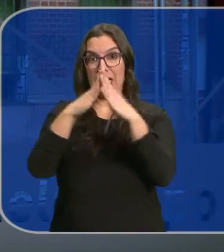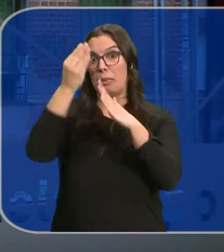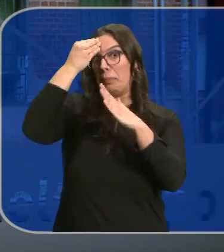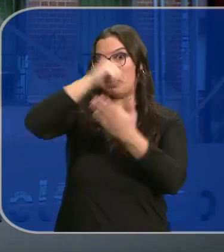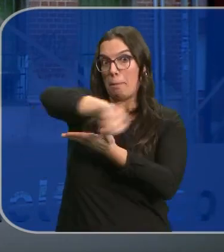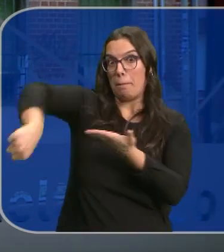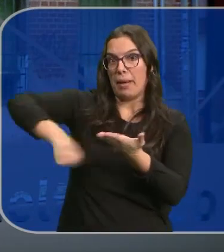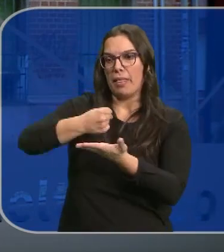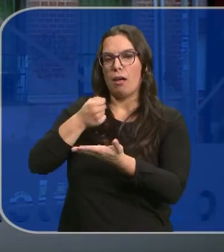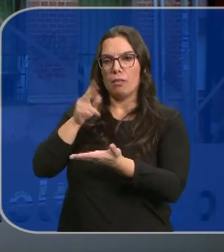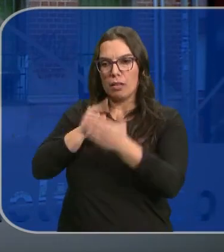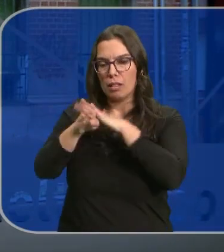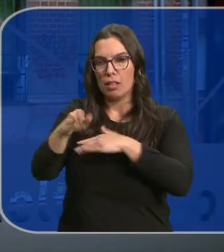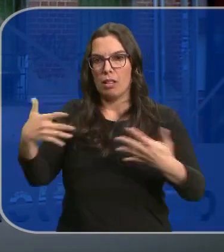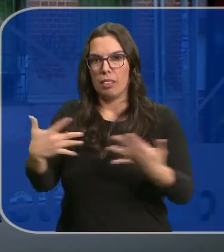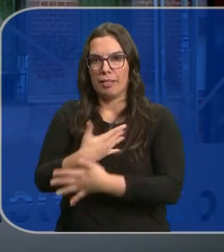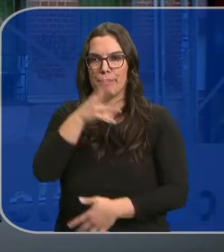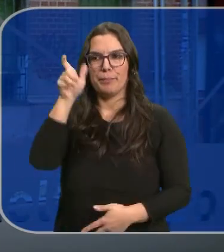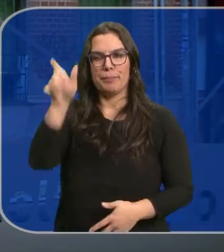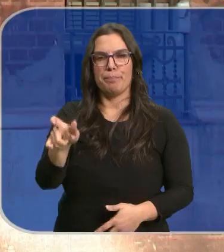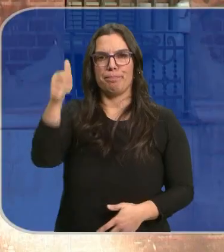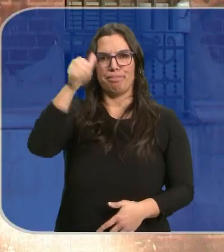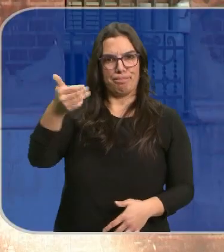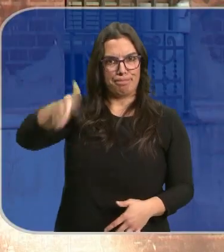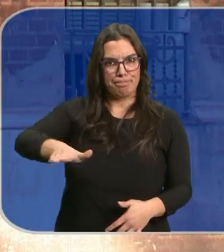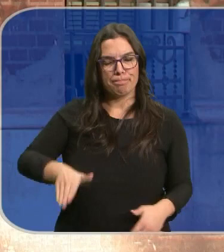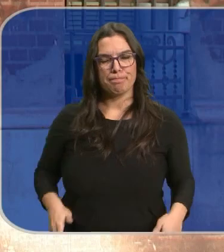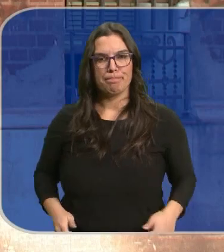vivienda creyendo que estaba abandonada.